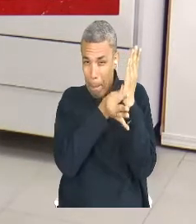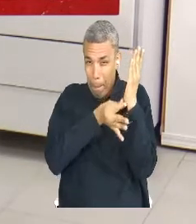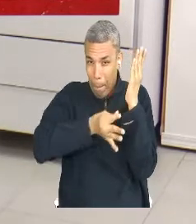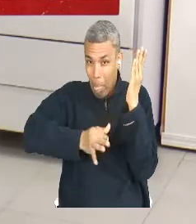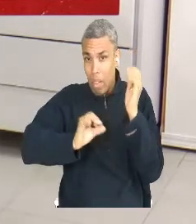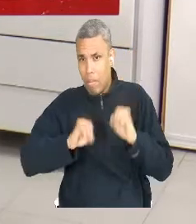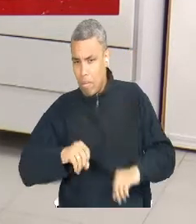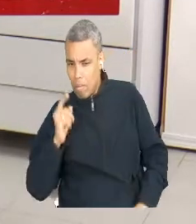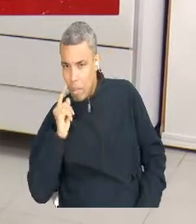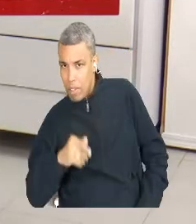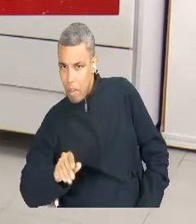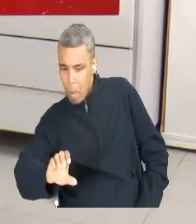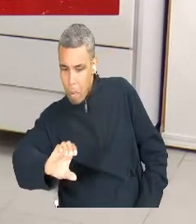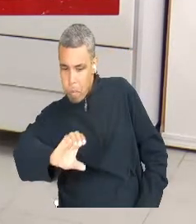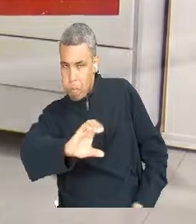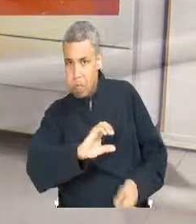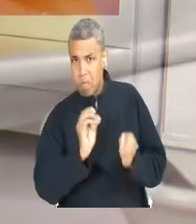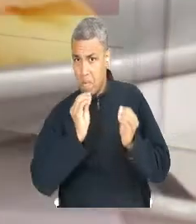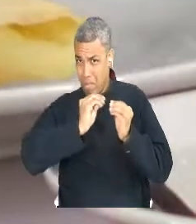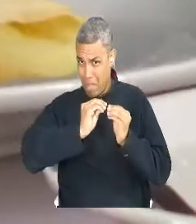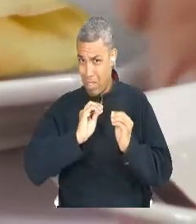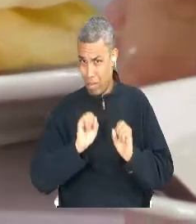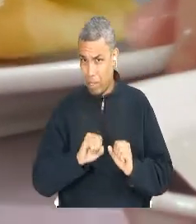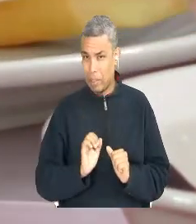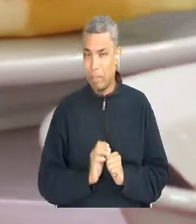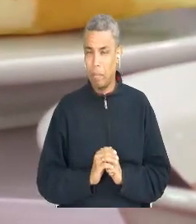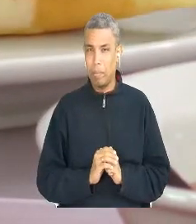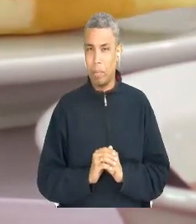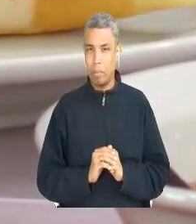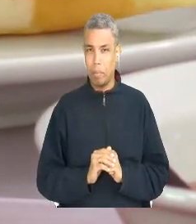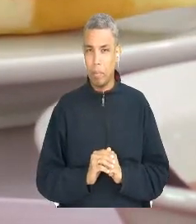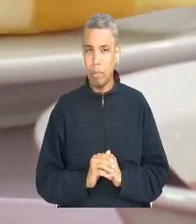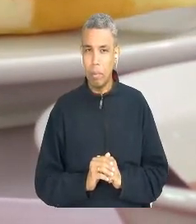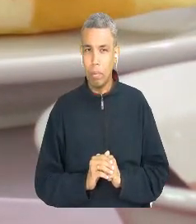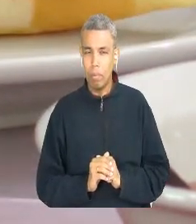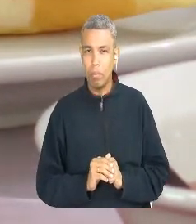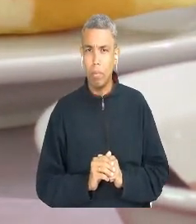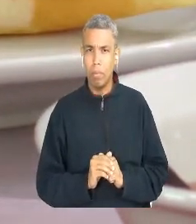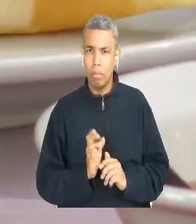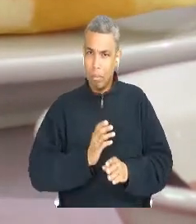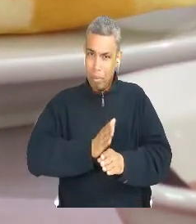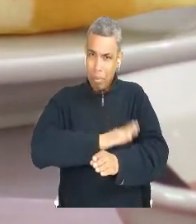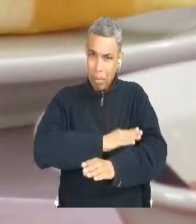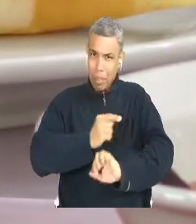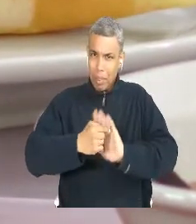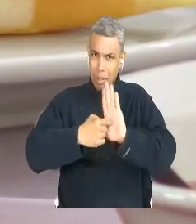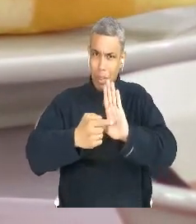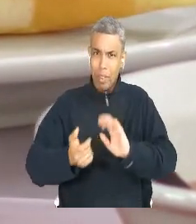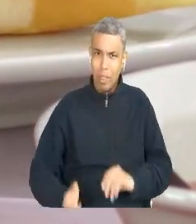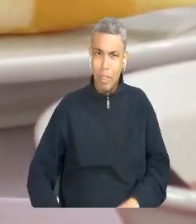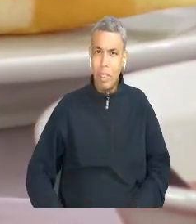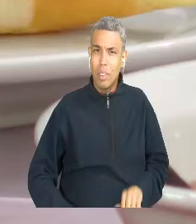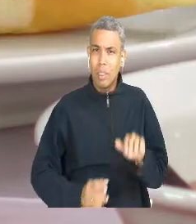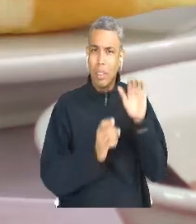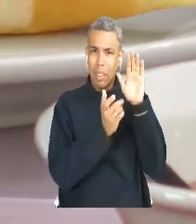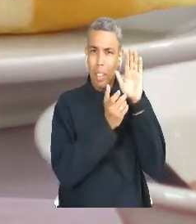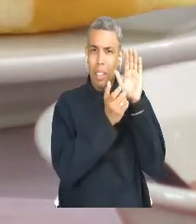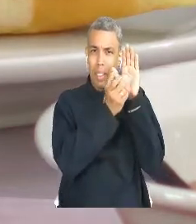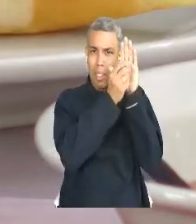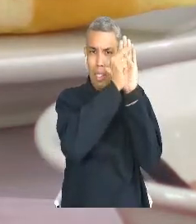chocolate. Okay. En el recetario las amas de casa lo pudieron ver. Les dimos piezas. Piezas son